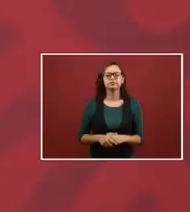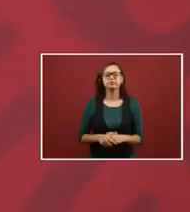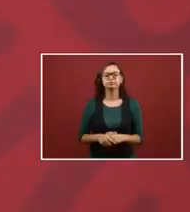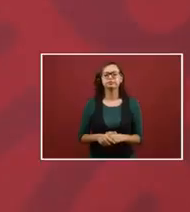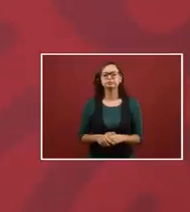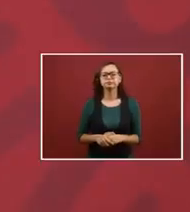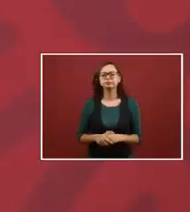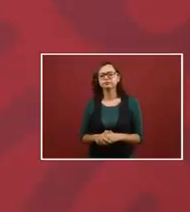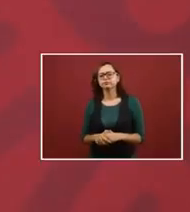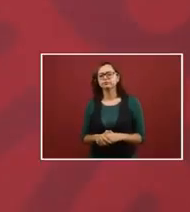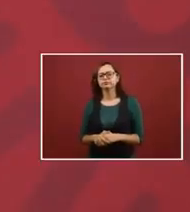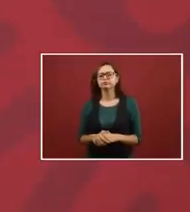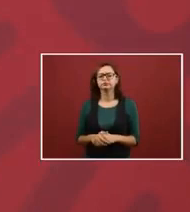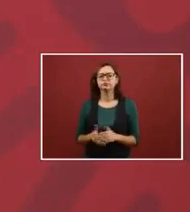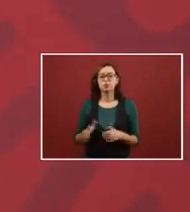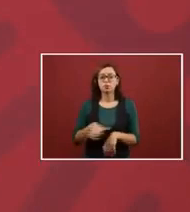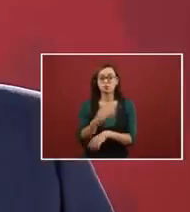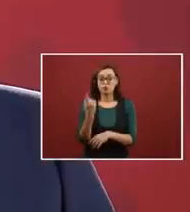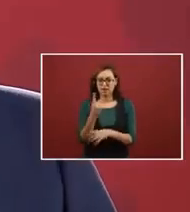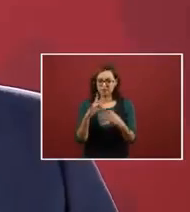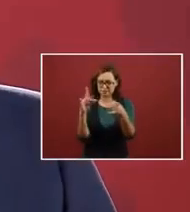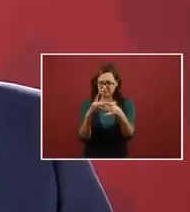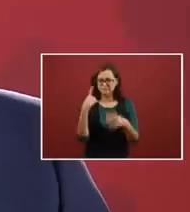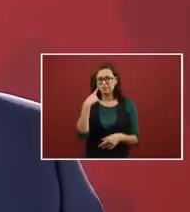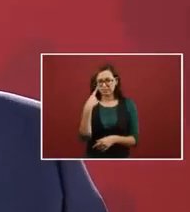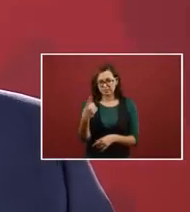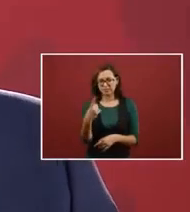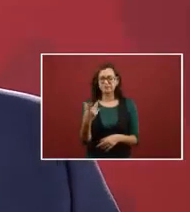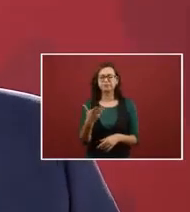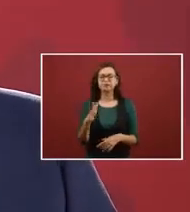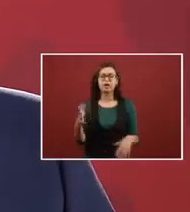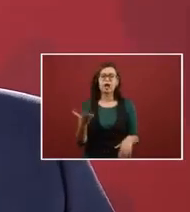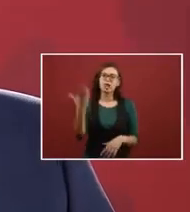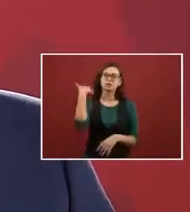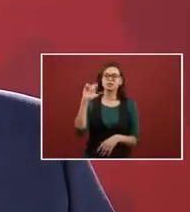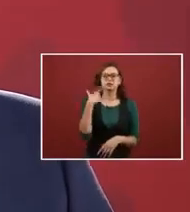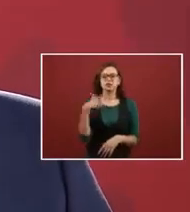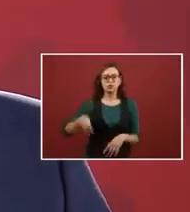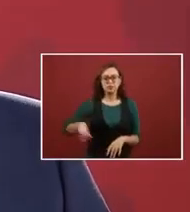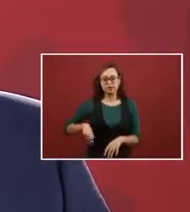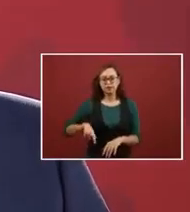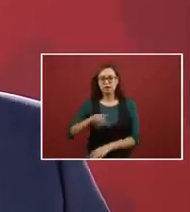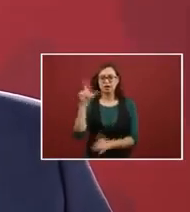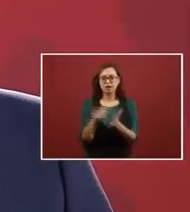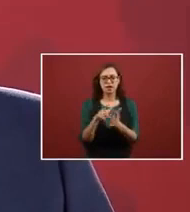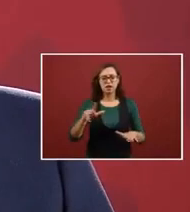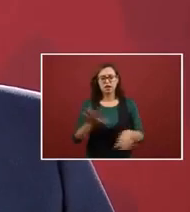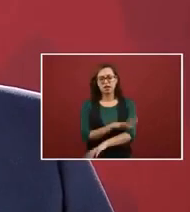porque se dieron 107 contratos con la llamada reforma